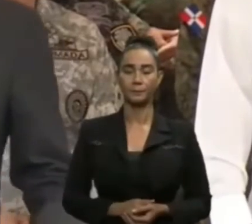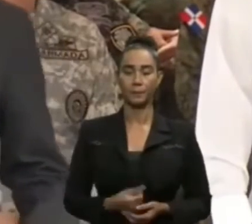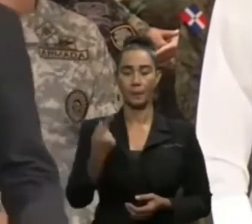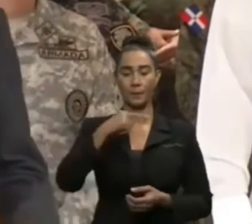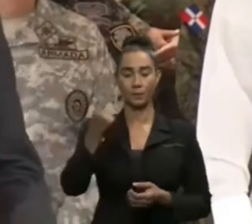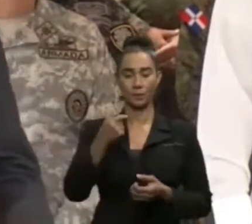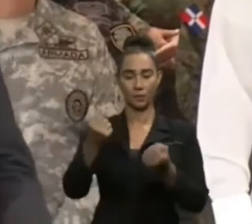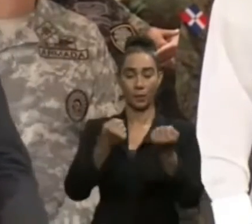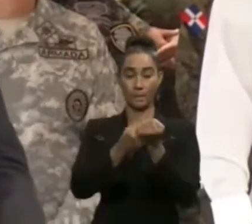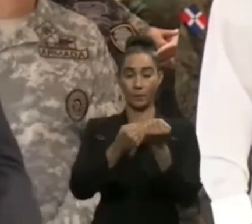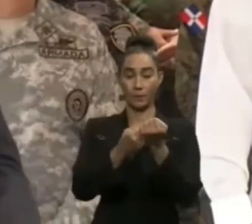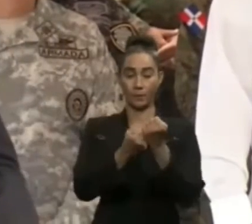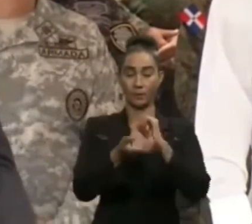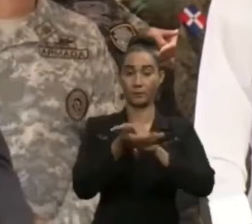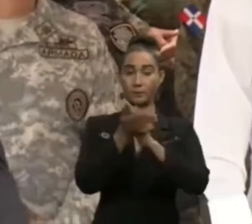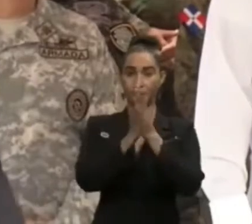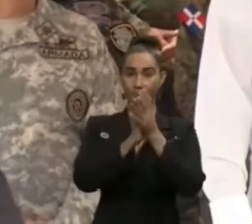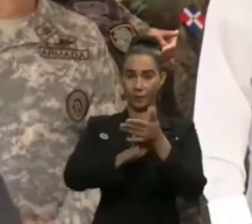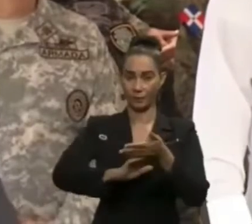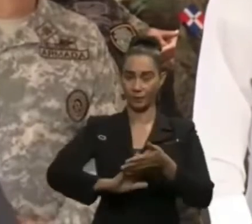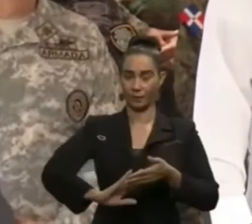Pero apoyaremos la paz.